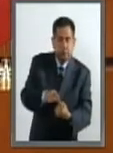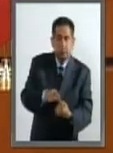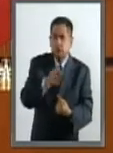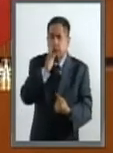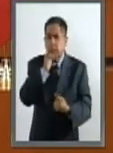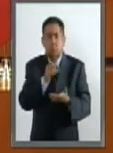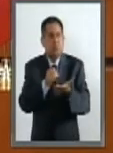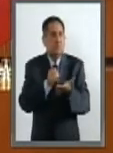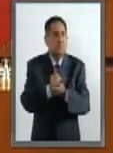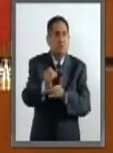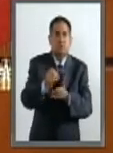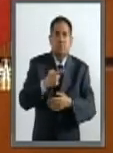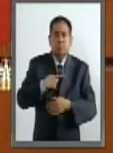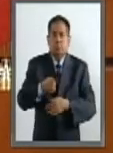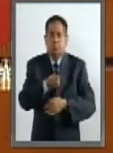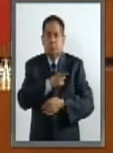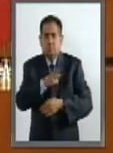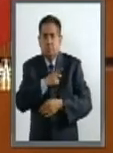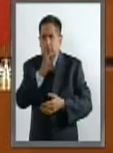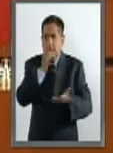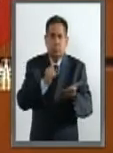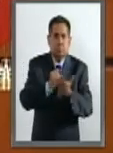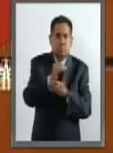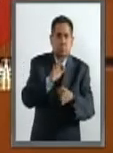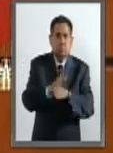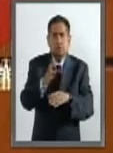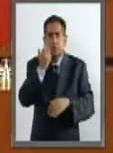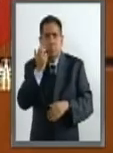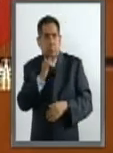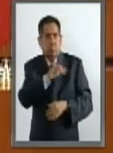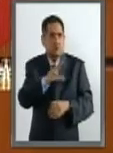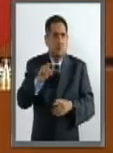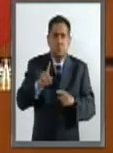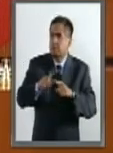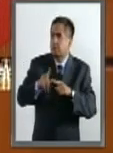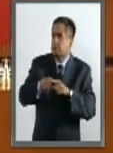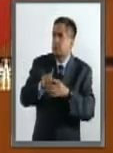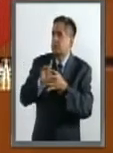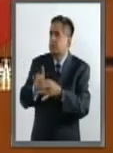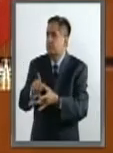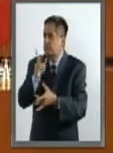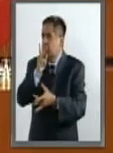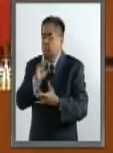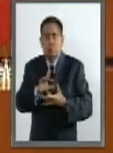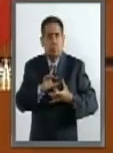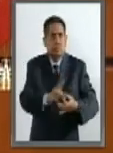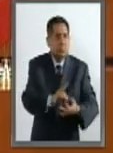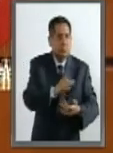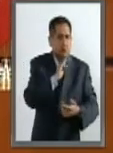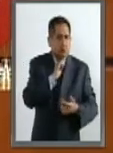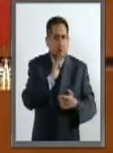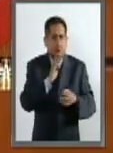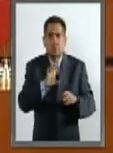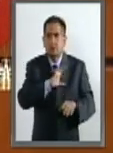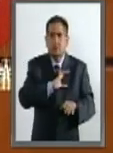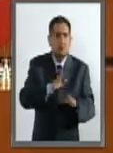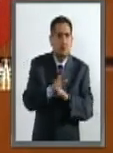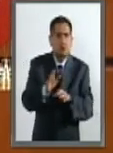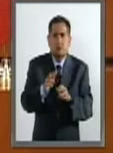definir por sí mismos qué es lo que quieren ni con qué, cuál de los dos padres quieren